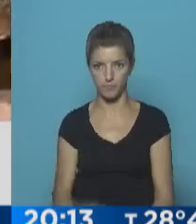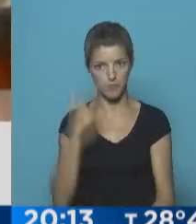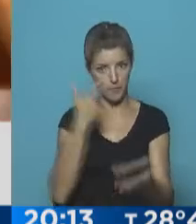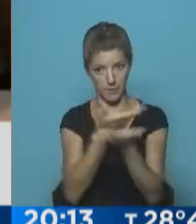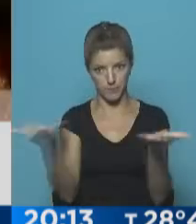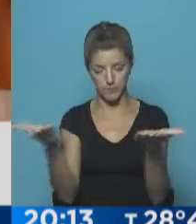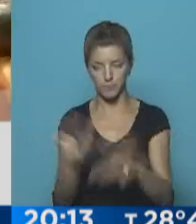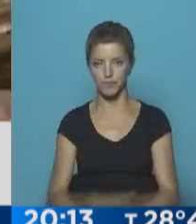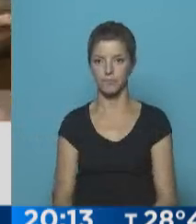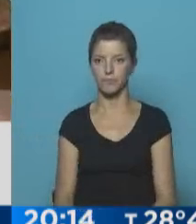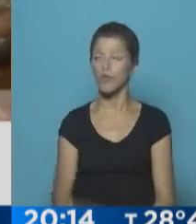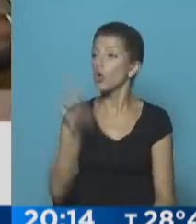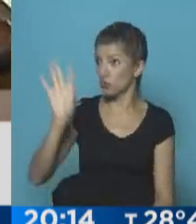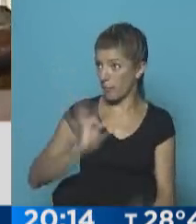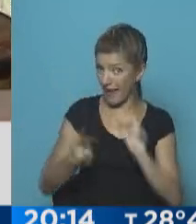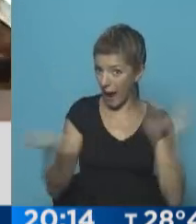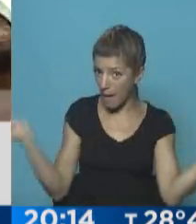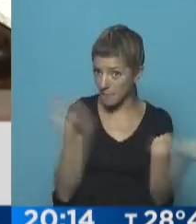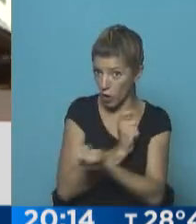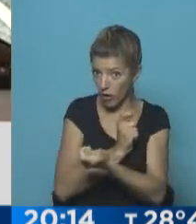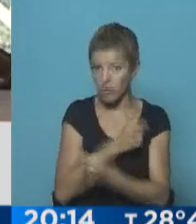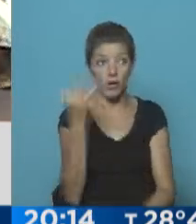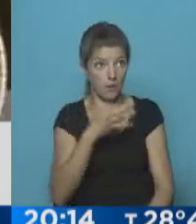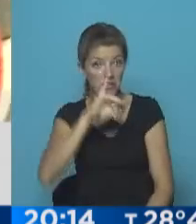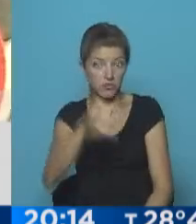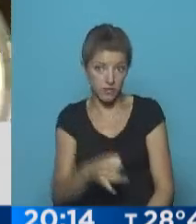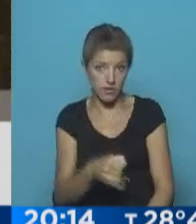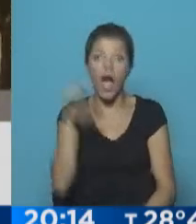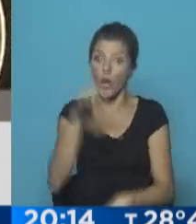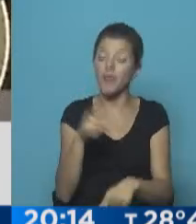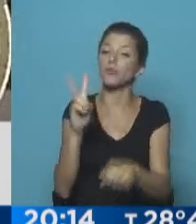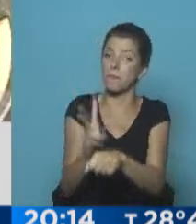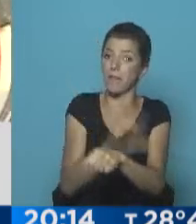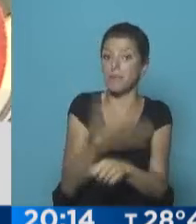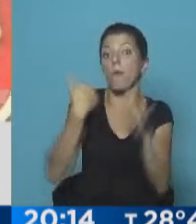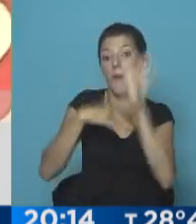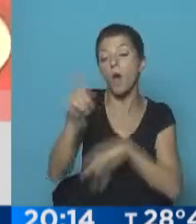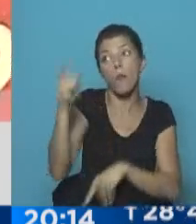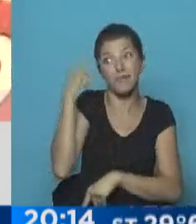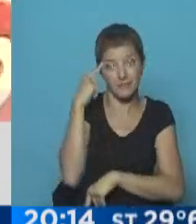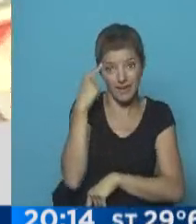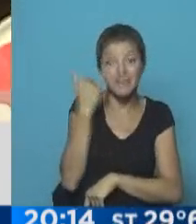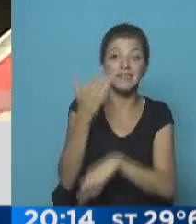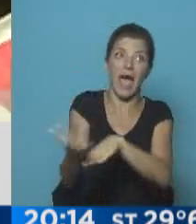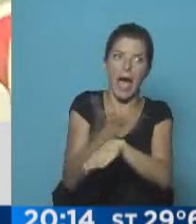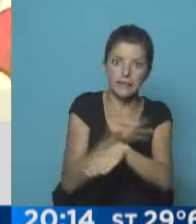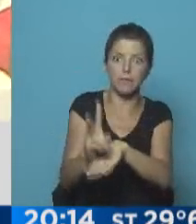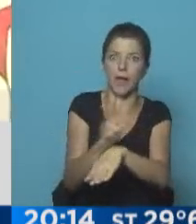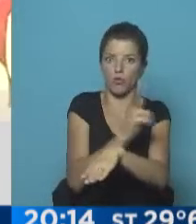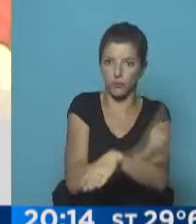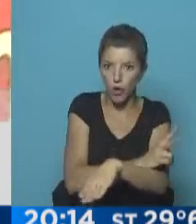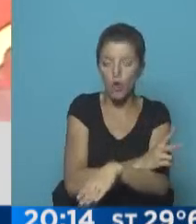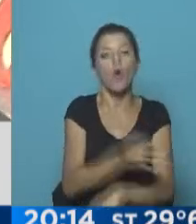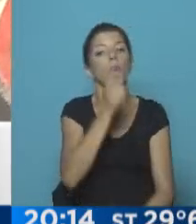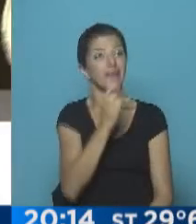¿Te cambió la vida esto? La verdad que sí, somos un poco más precavidos. Fíjate por toda la precaución que tuvimos, de no llevar las camionetas, de